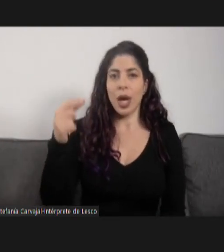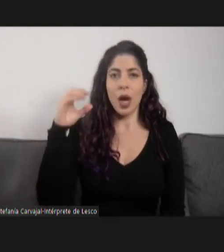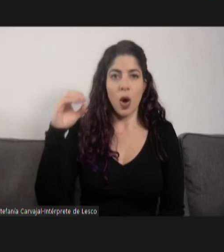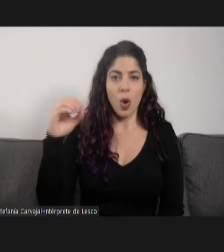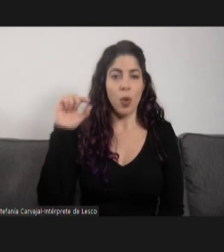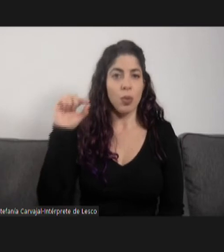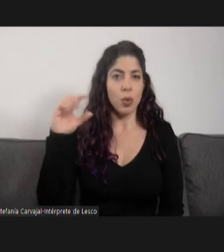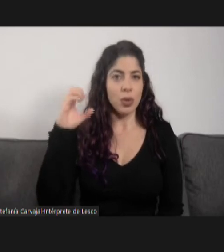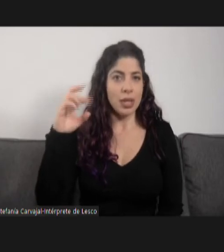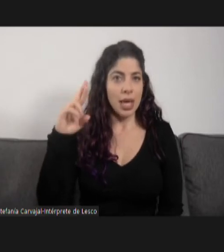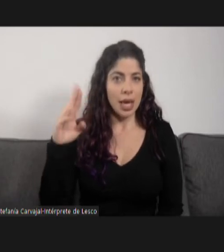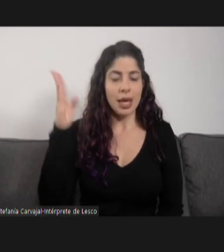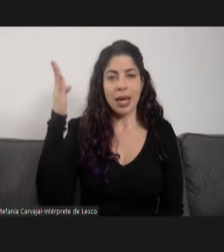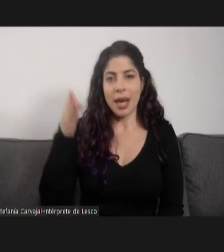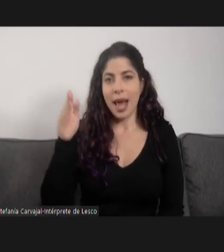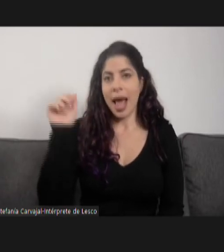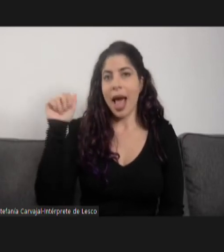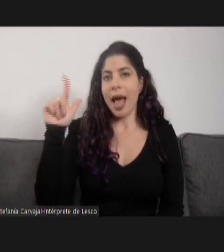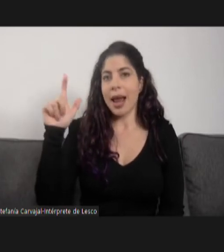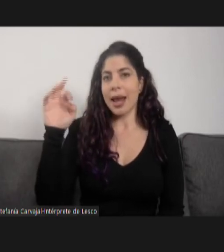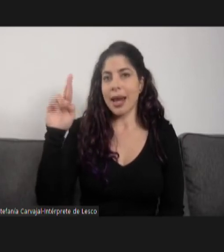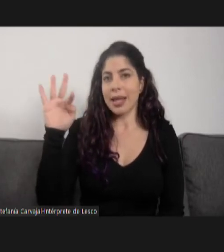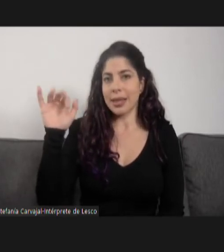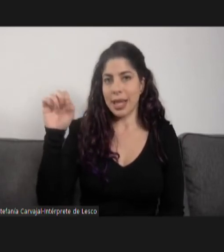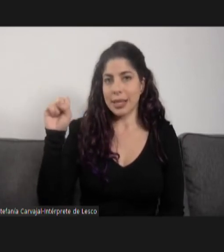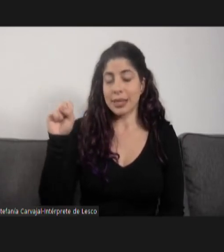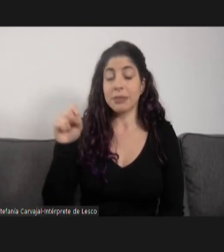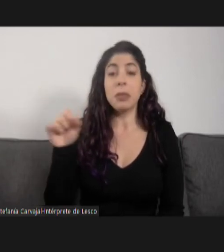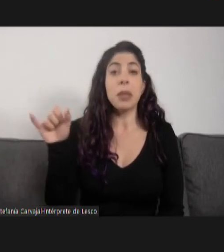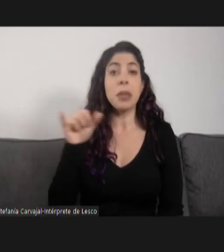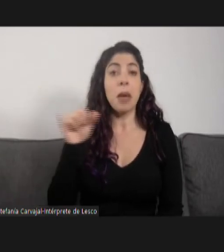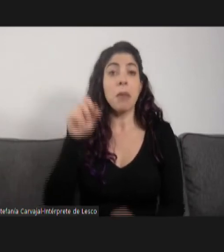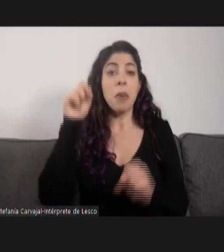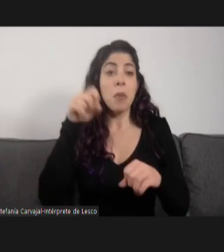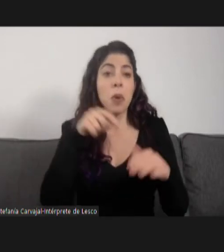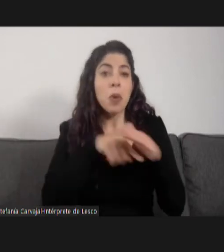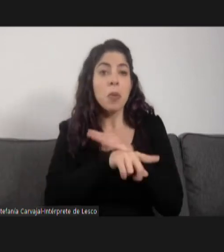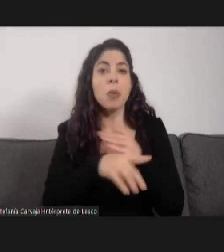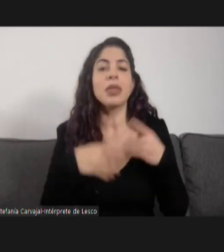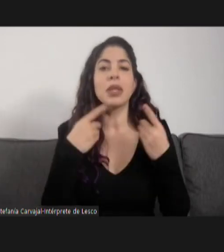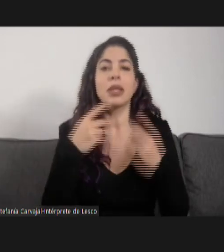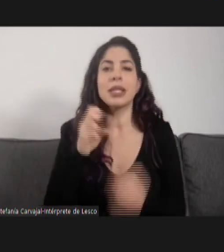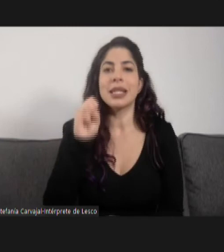presidencia.go.cr/alertas. También pueden acceder al sitio a través de la dirección